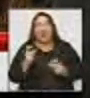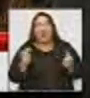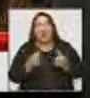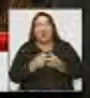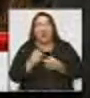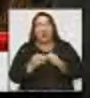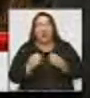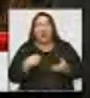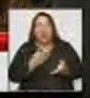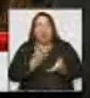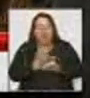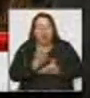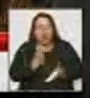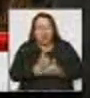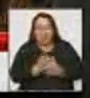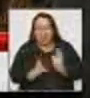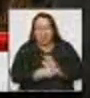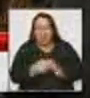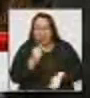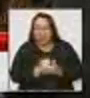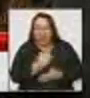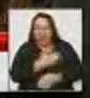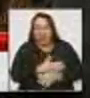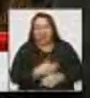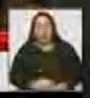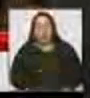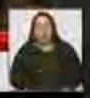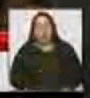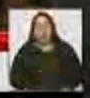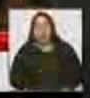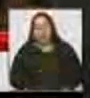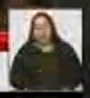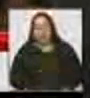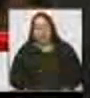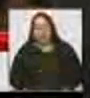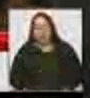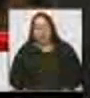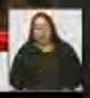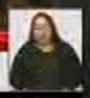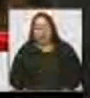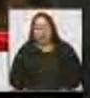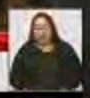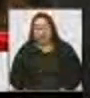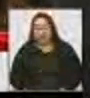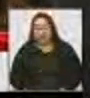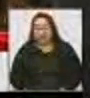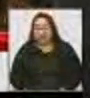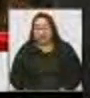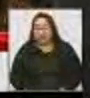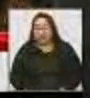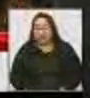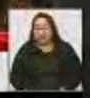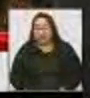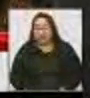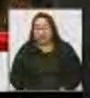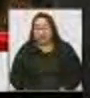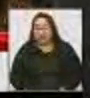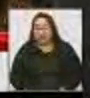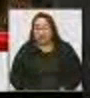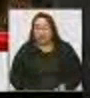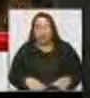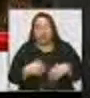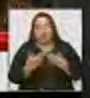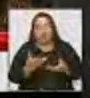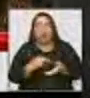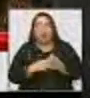economía debía ver la insistencia de la ley aprobada anteriormente, donde se le da, señor, una serie de